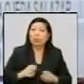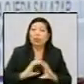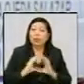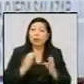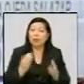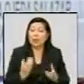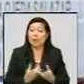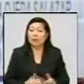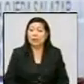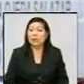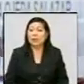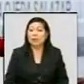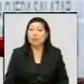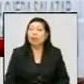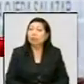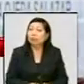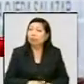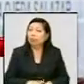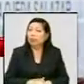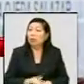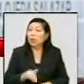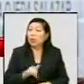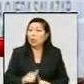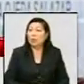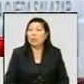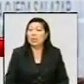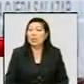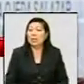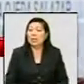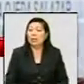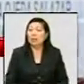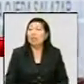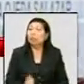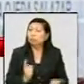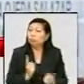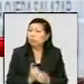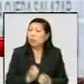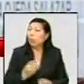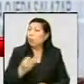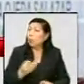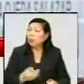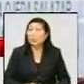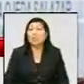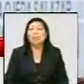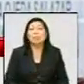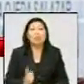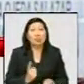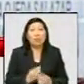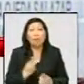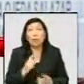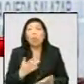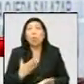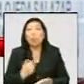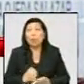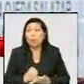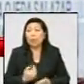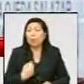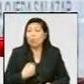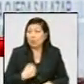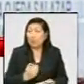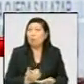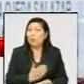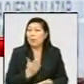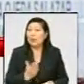Congreso, tratando, al igual que las señoras, de encontrar justicia, de encontrar solución para nuestro